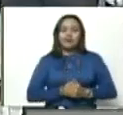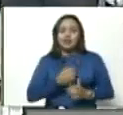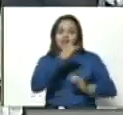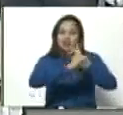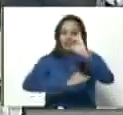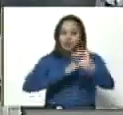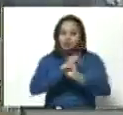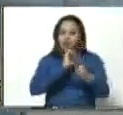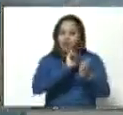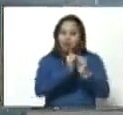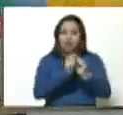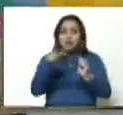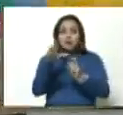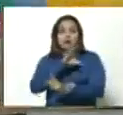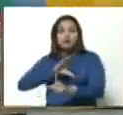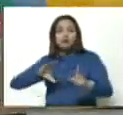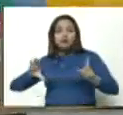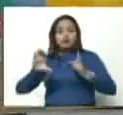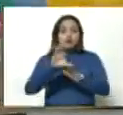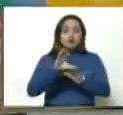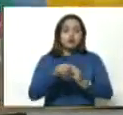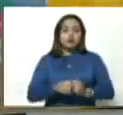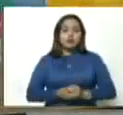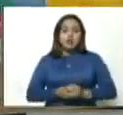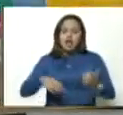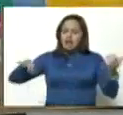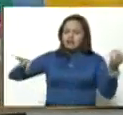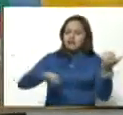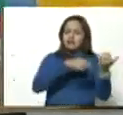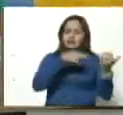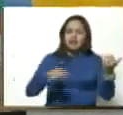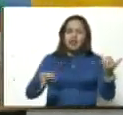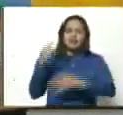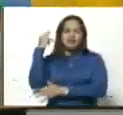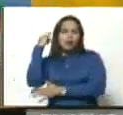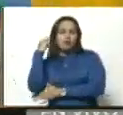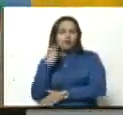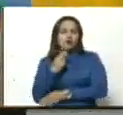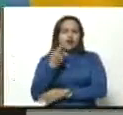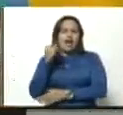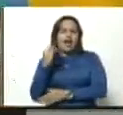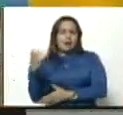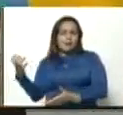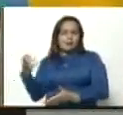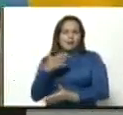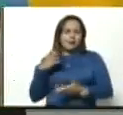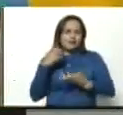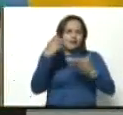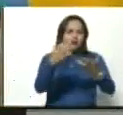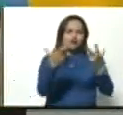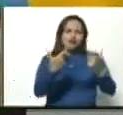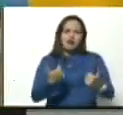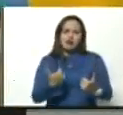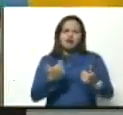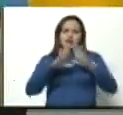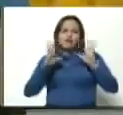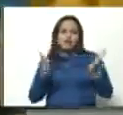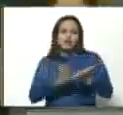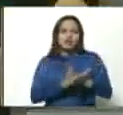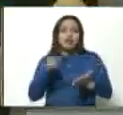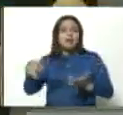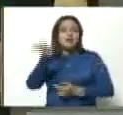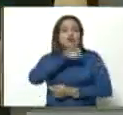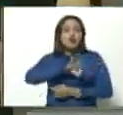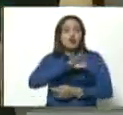internacional, en la cultura, nuestra Orquesta Sinfónica Simón Bolívar, Premio Guinness, en lo social, en lo